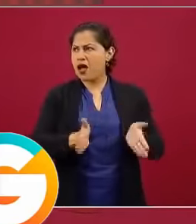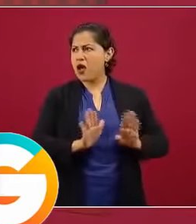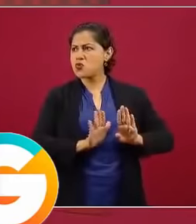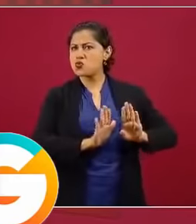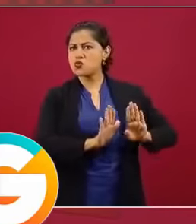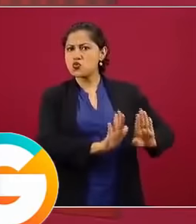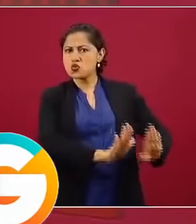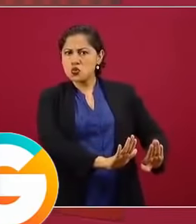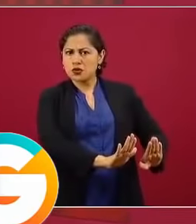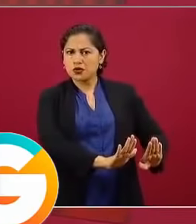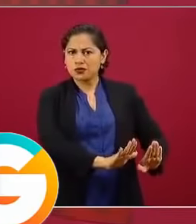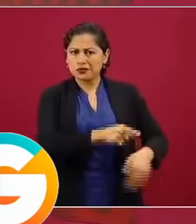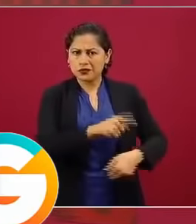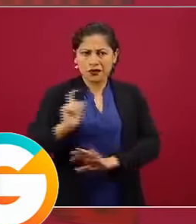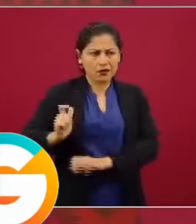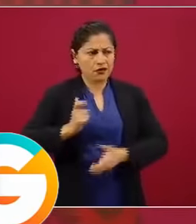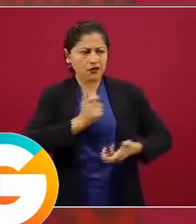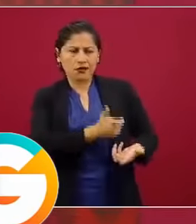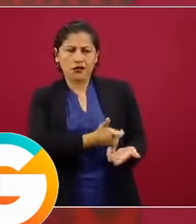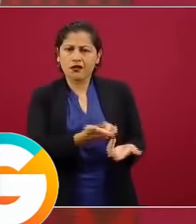subutilizadas,